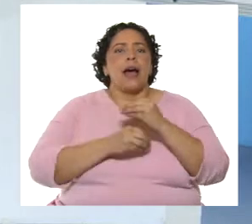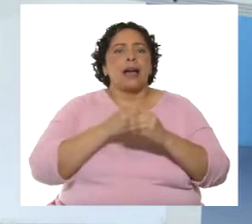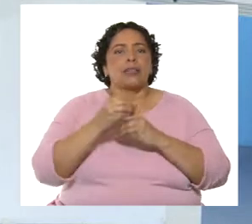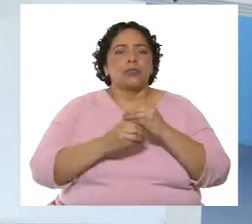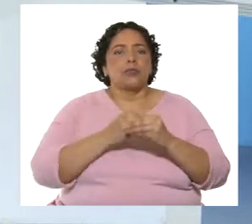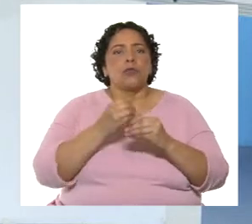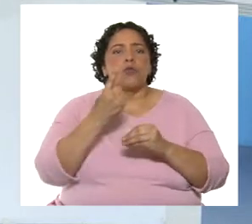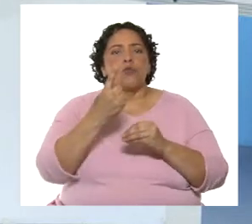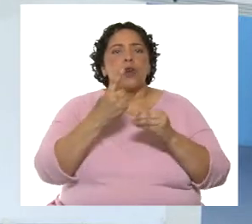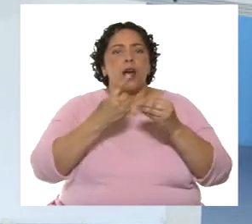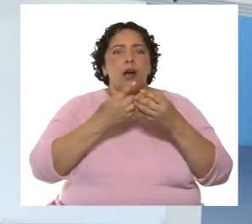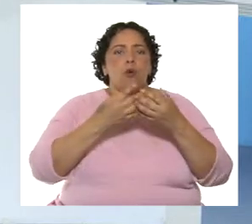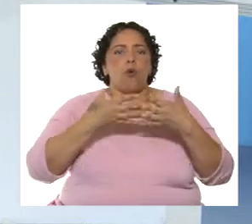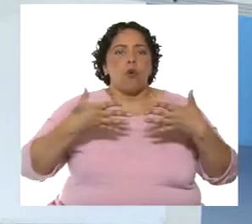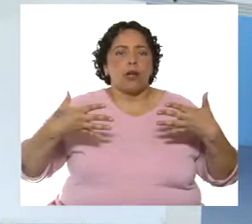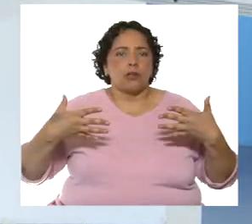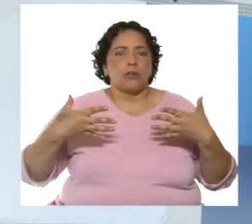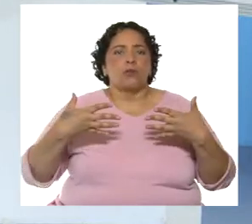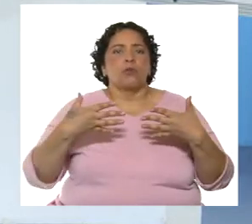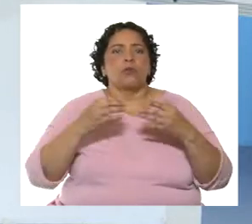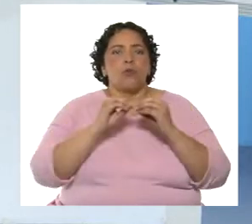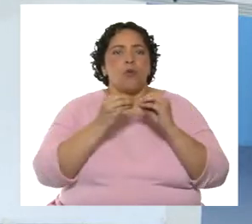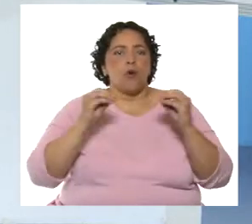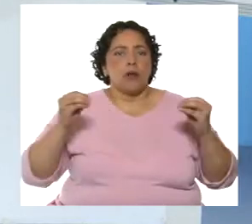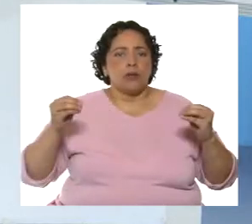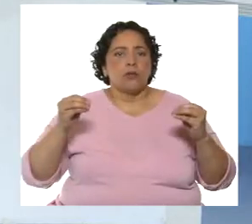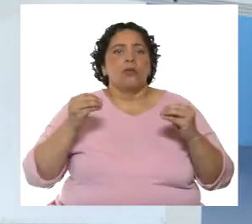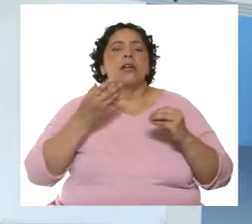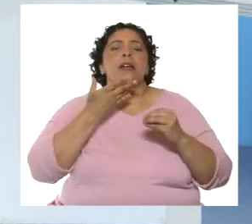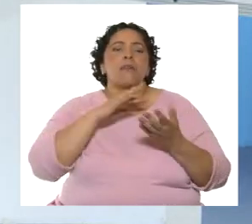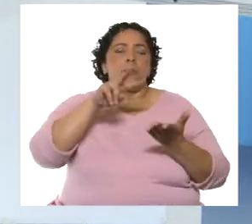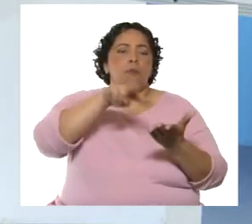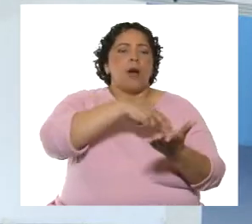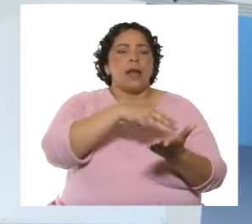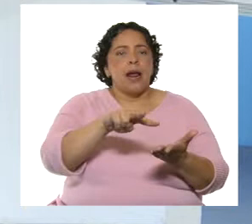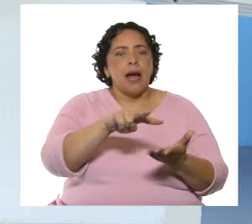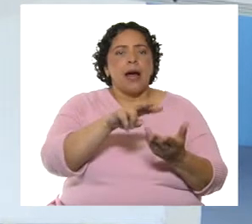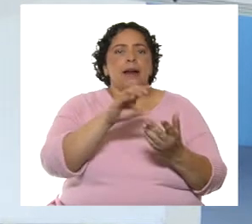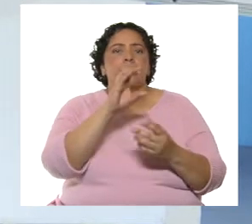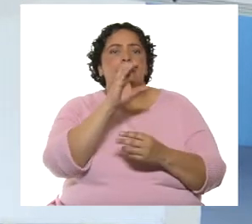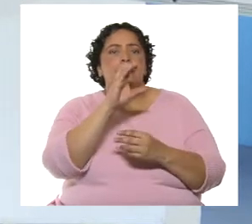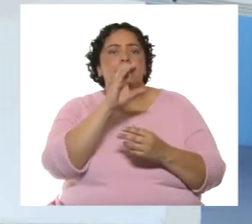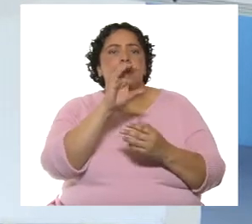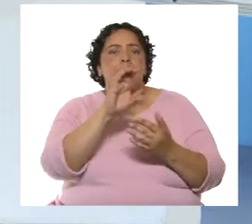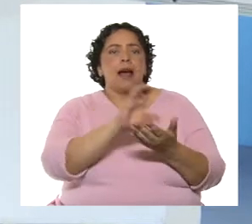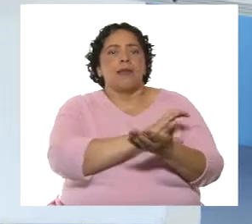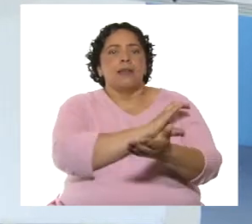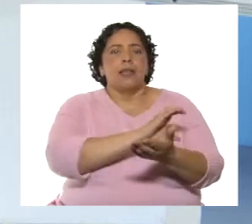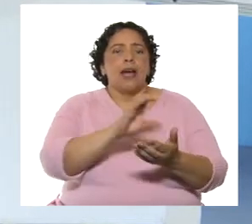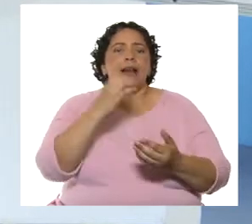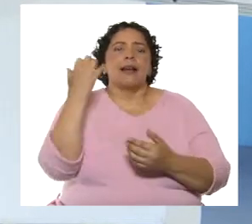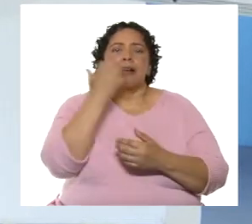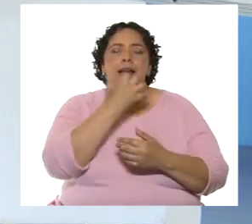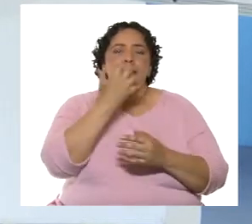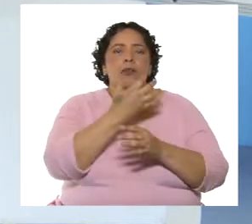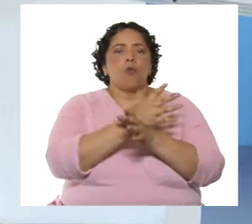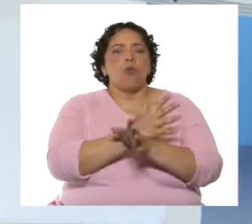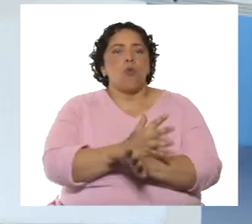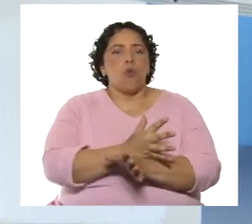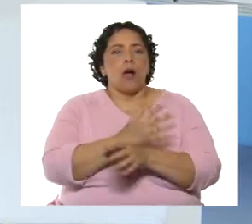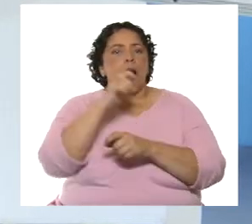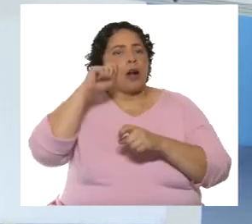una oración, como por ejemplo, bailar, cantar, jugar, reír,